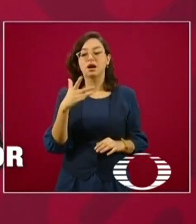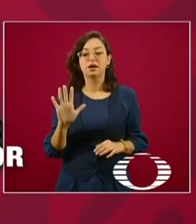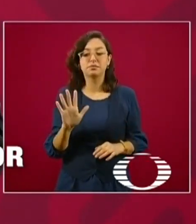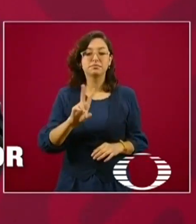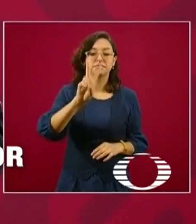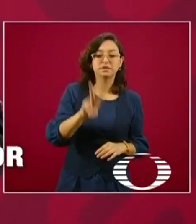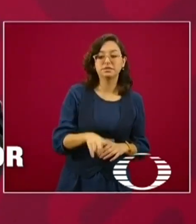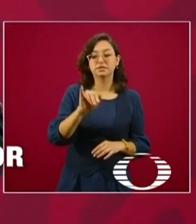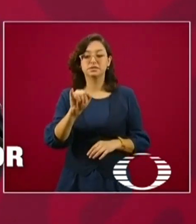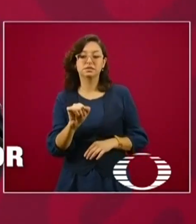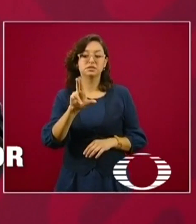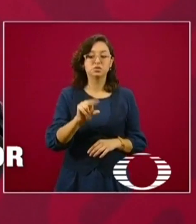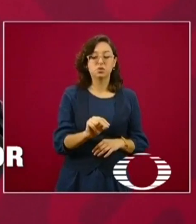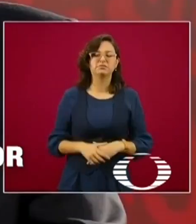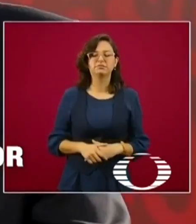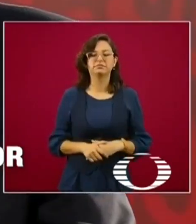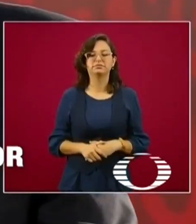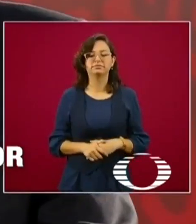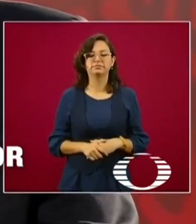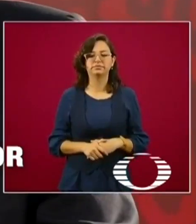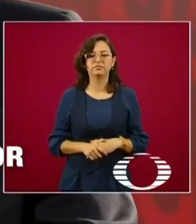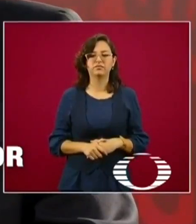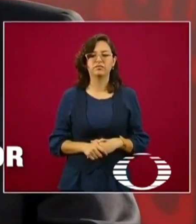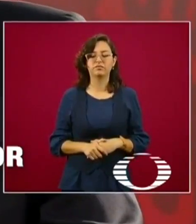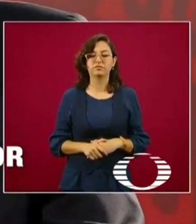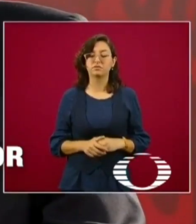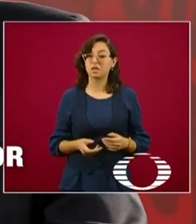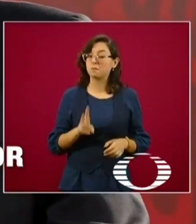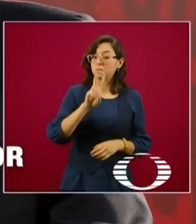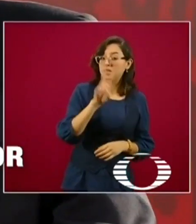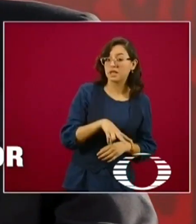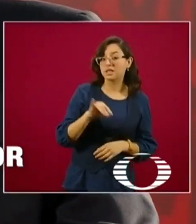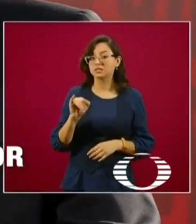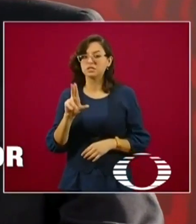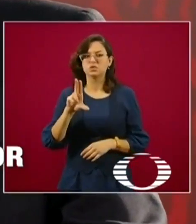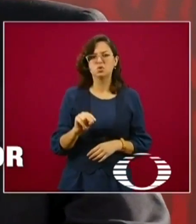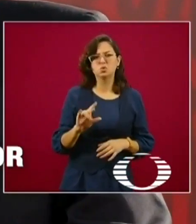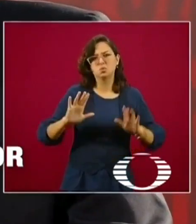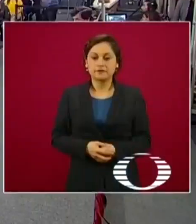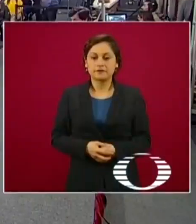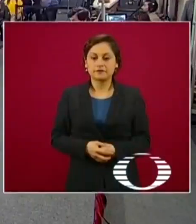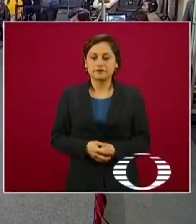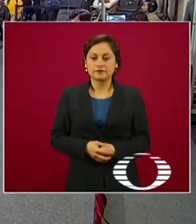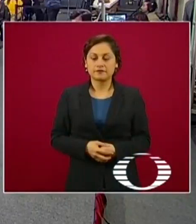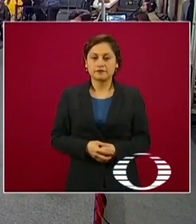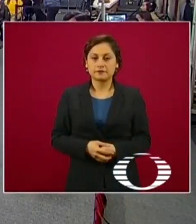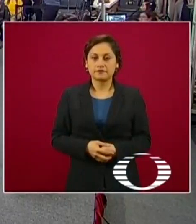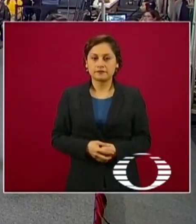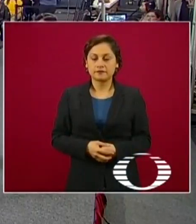es cierto, es válido. No sé sobre su validez, pero no está de más.